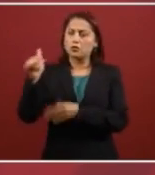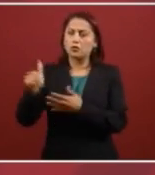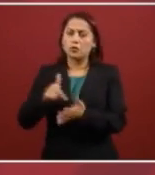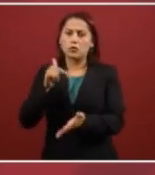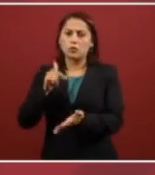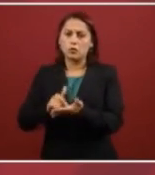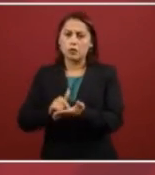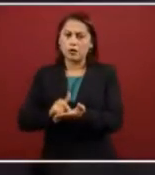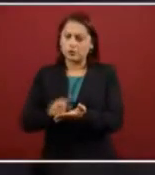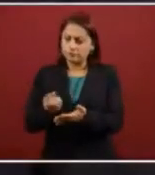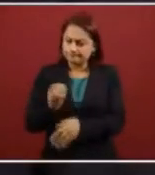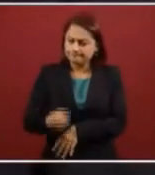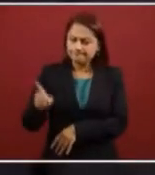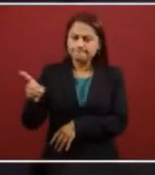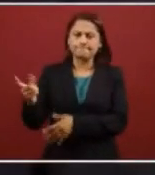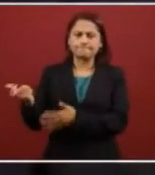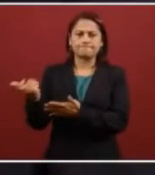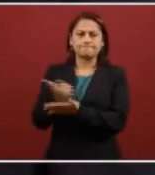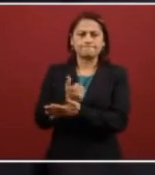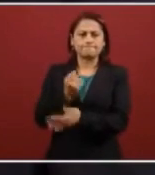except for a los